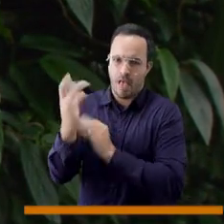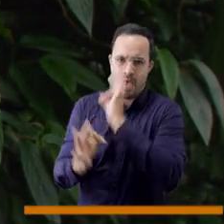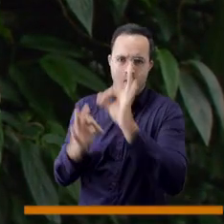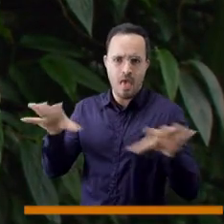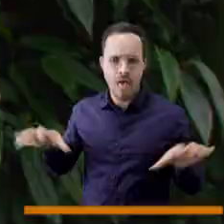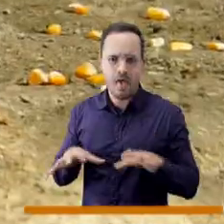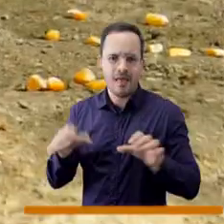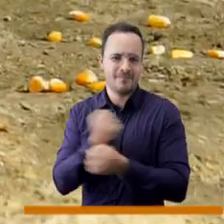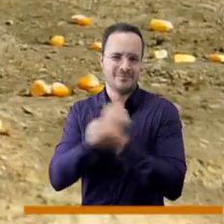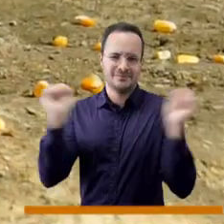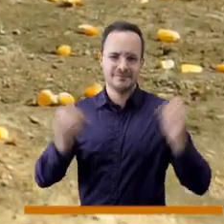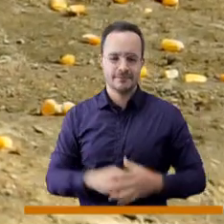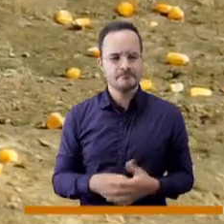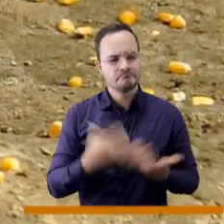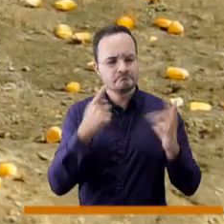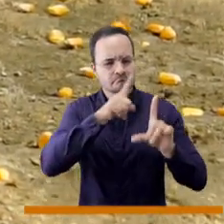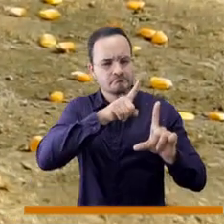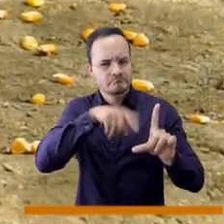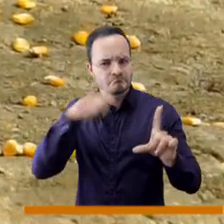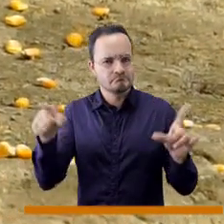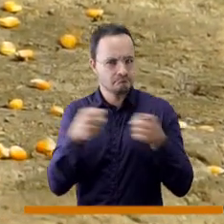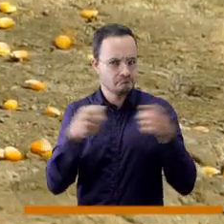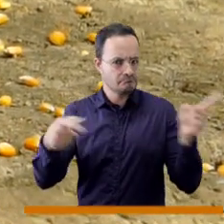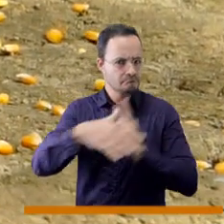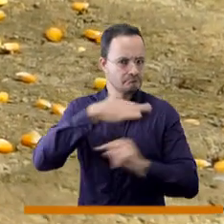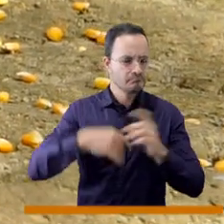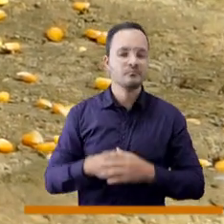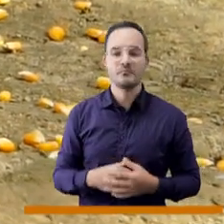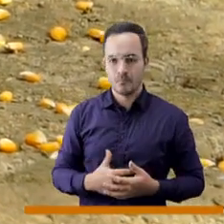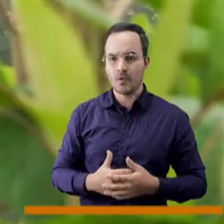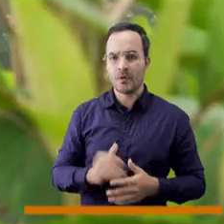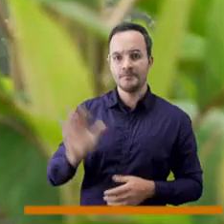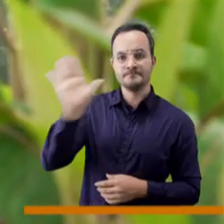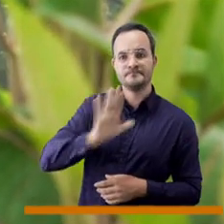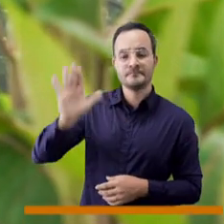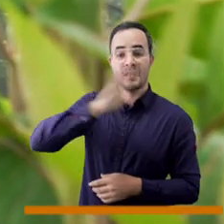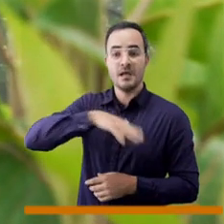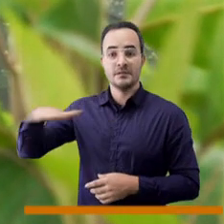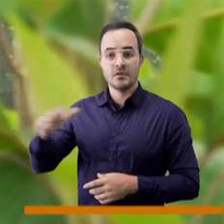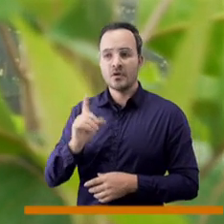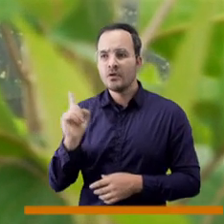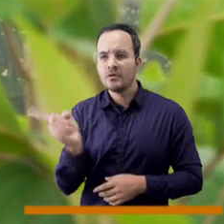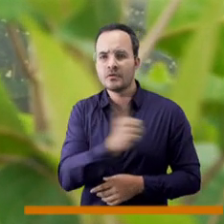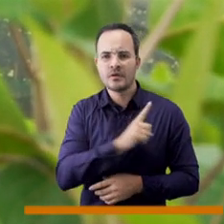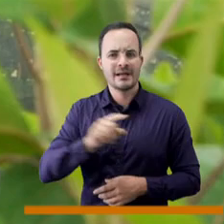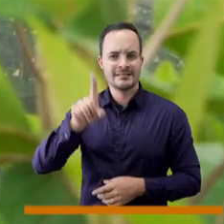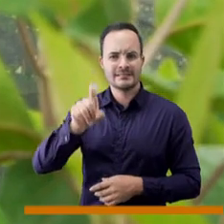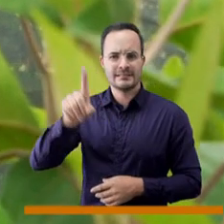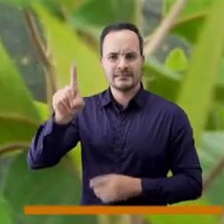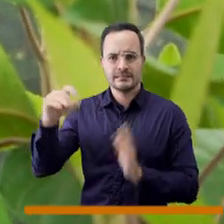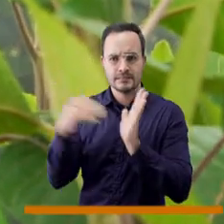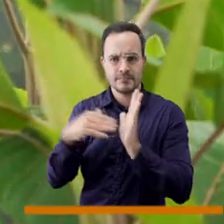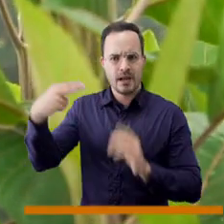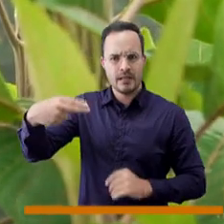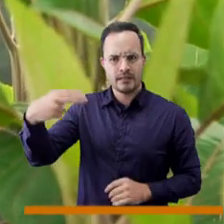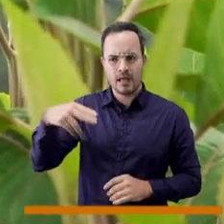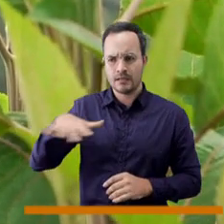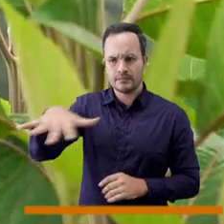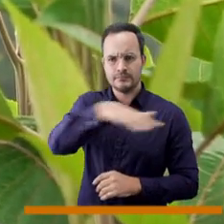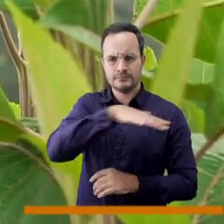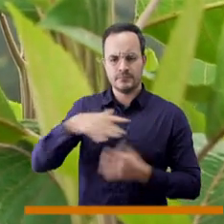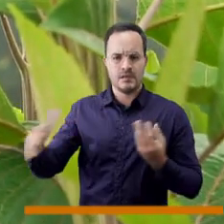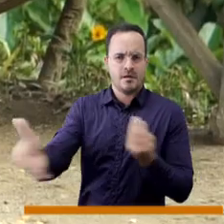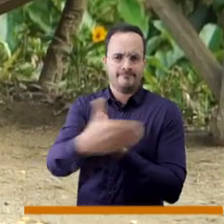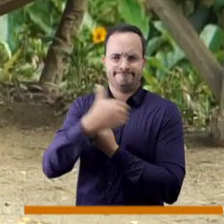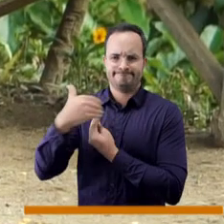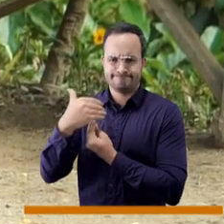con hambre no se puede hacer. Hablemos entonces de las cifras que se han logrado en todo este tiempo. Tenemos más de 66 mil hectáreas